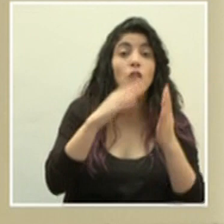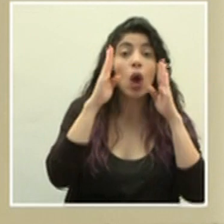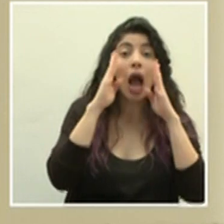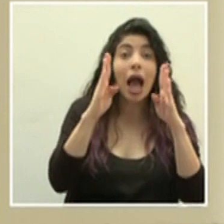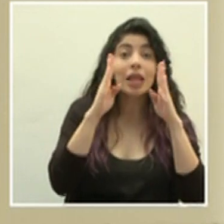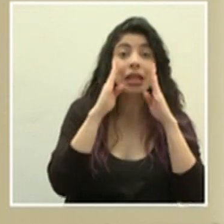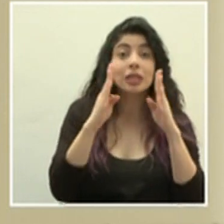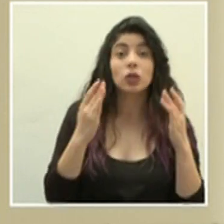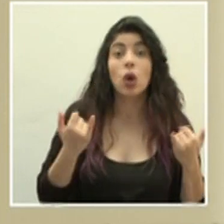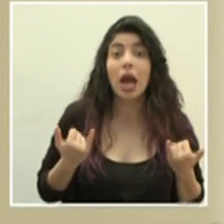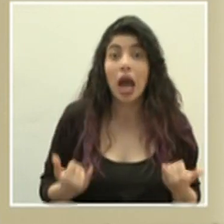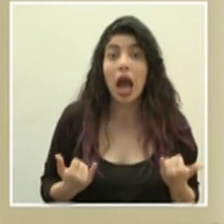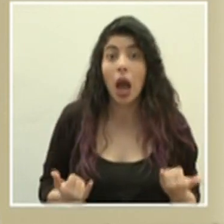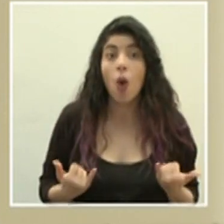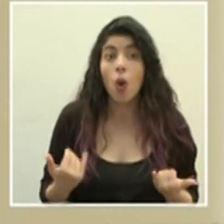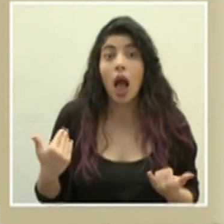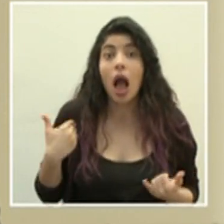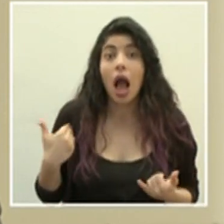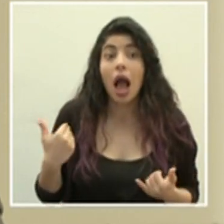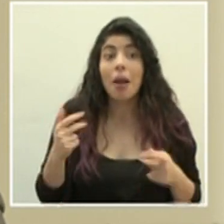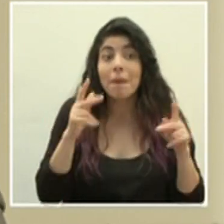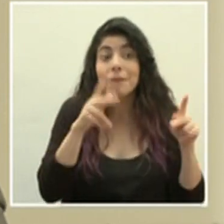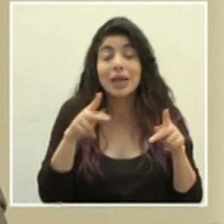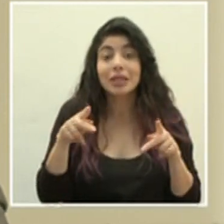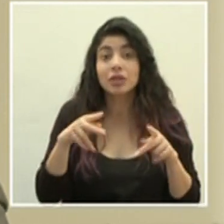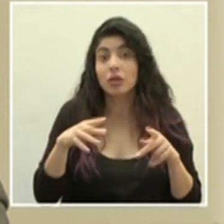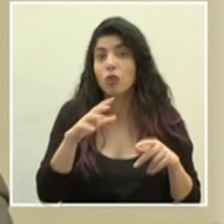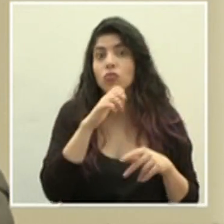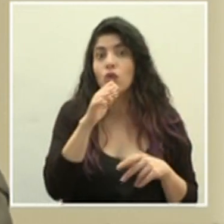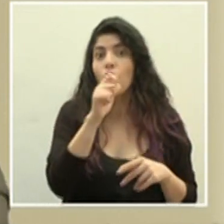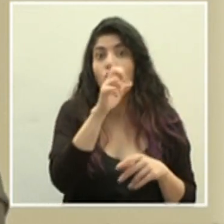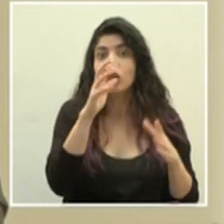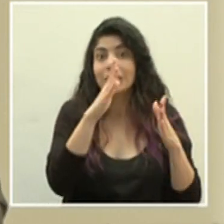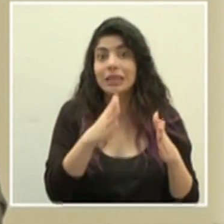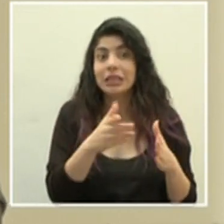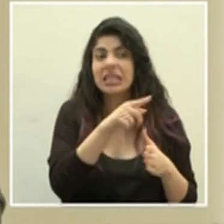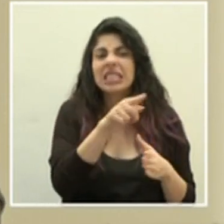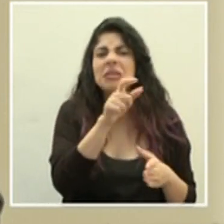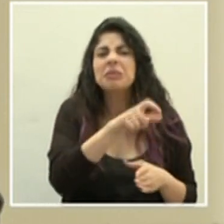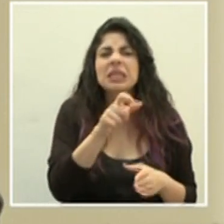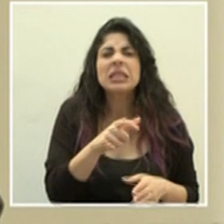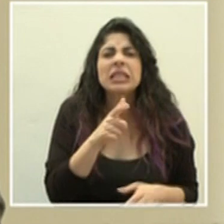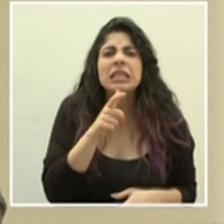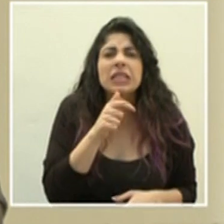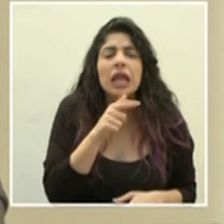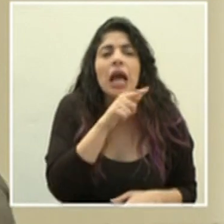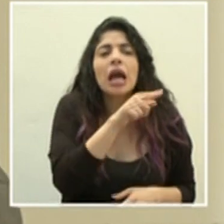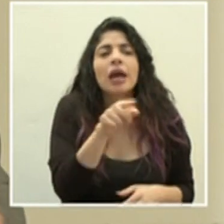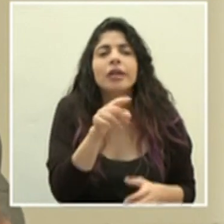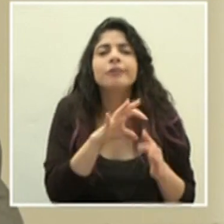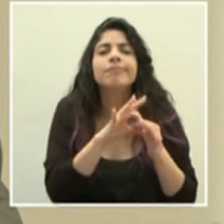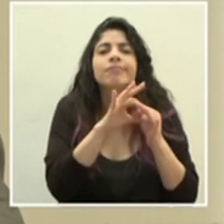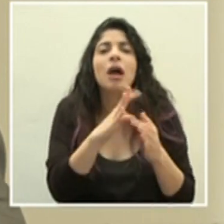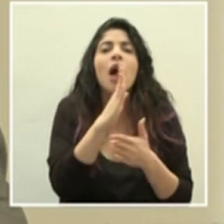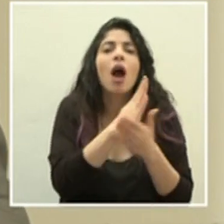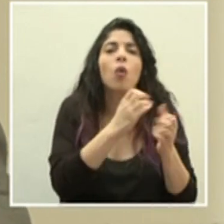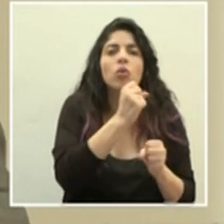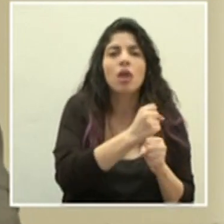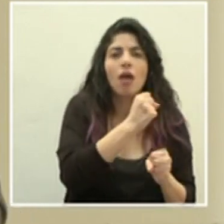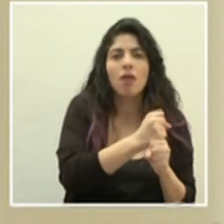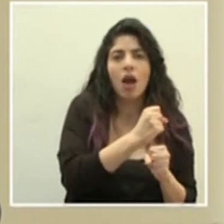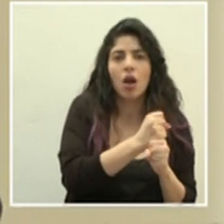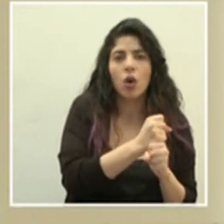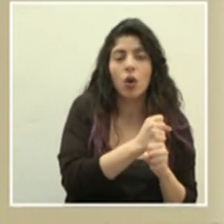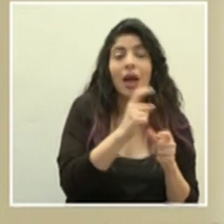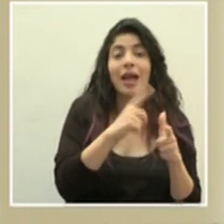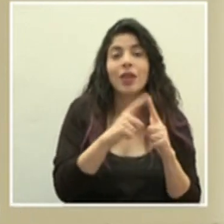atención que en este momento tienen personas no costarricenses son personas que están vinculadas a una actividad laboral.